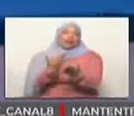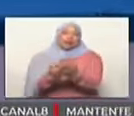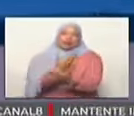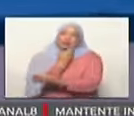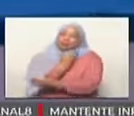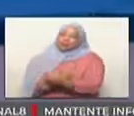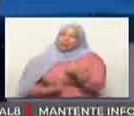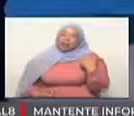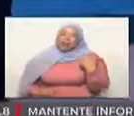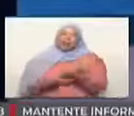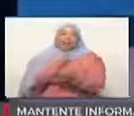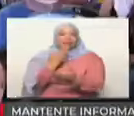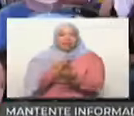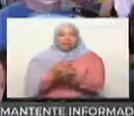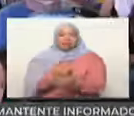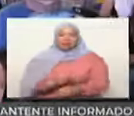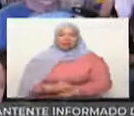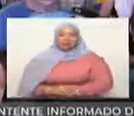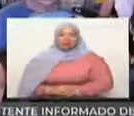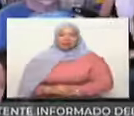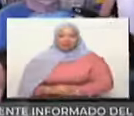Gracias, gracias, gracias.